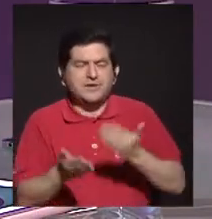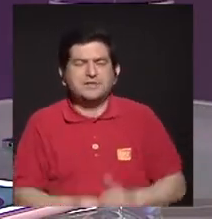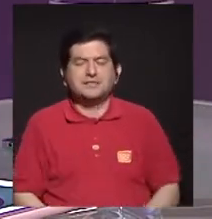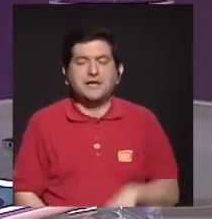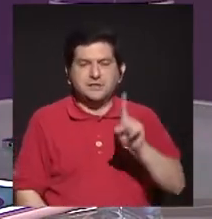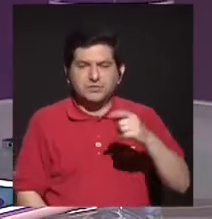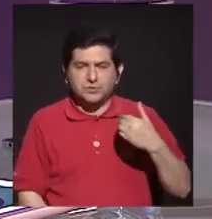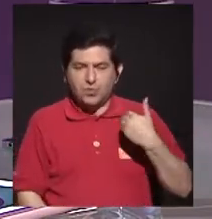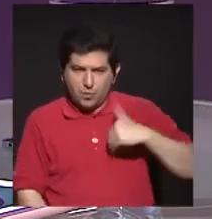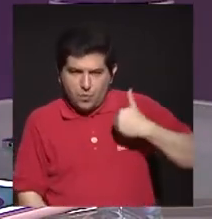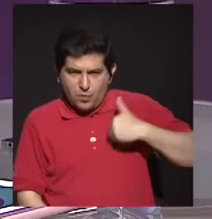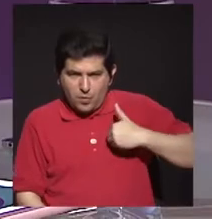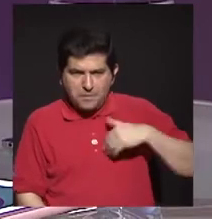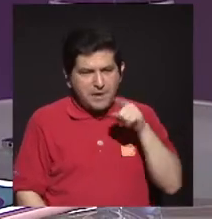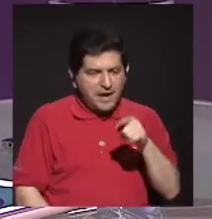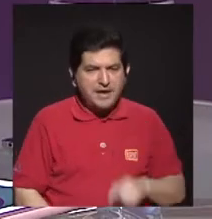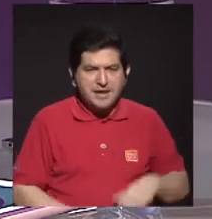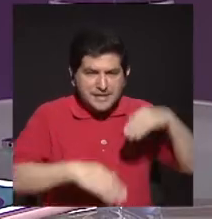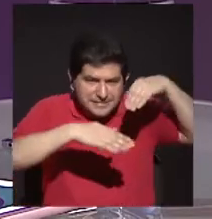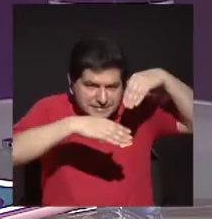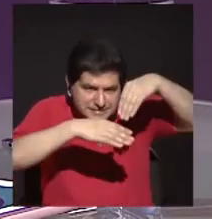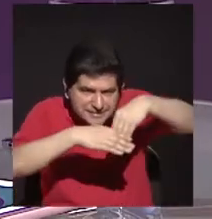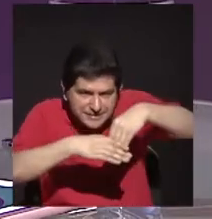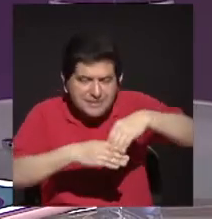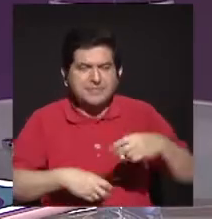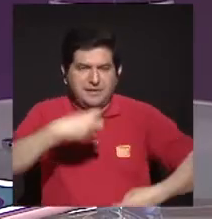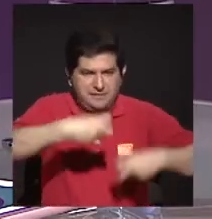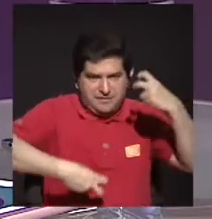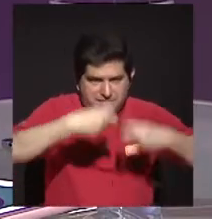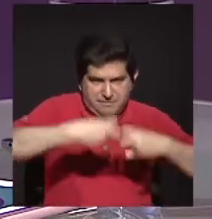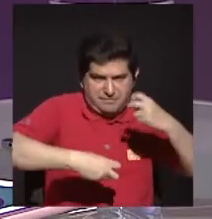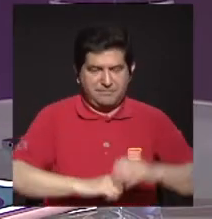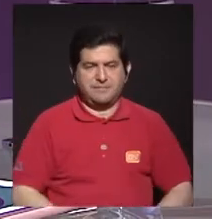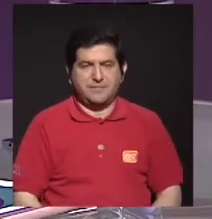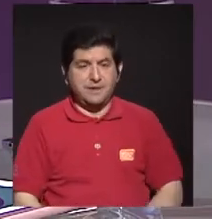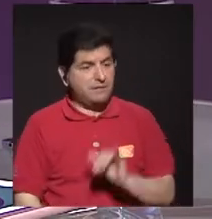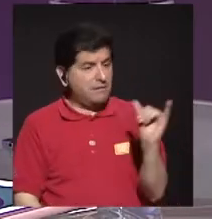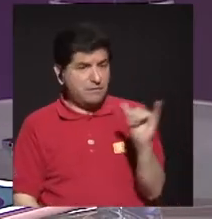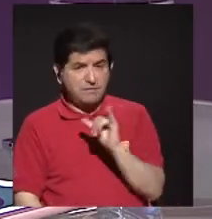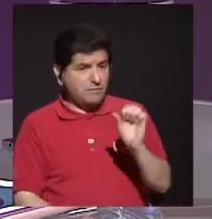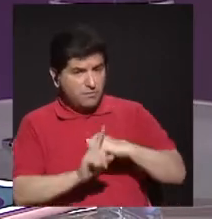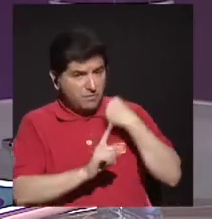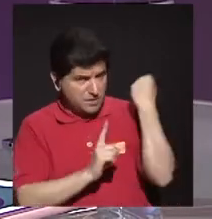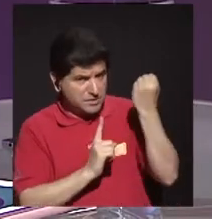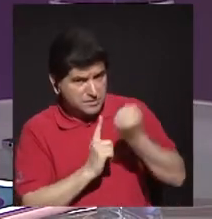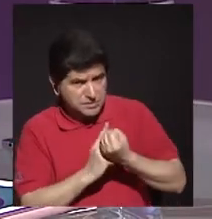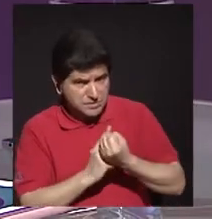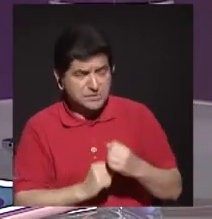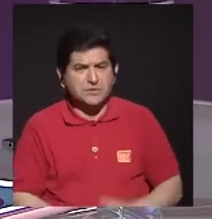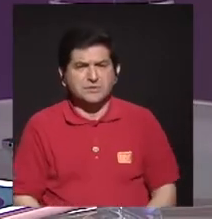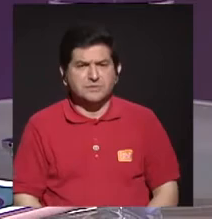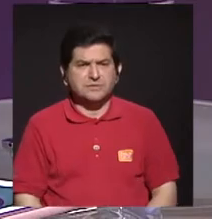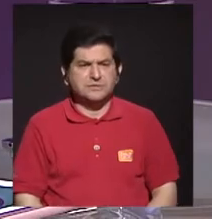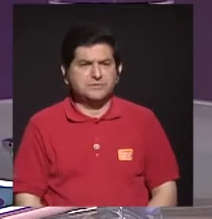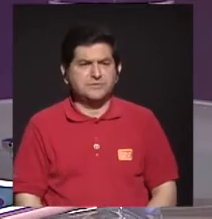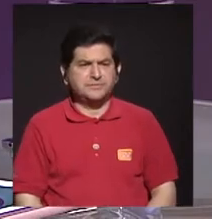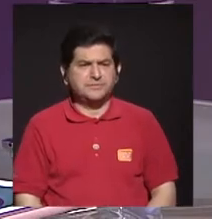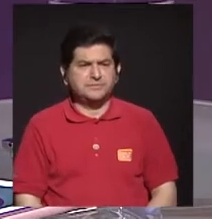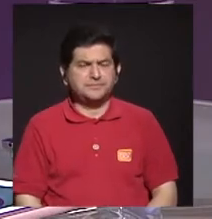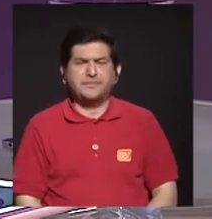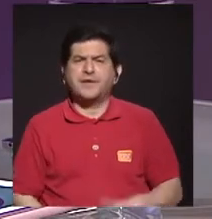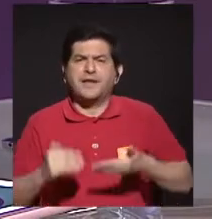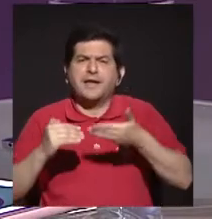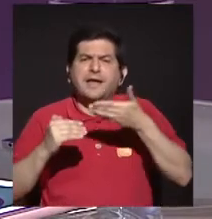figura masculina las inicia en el delito, y eso también se convierte